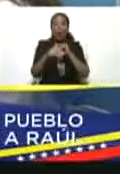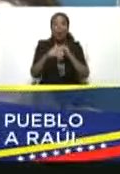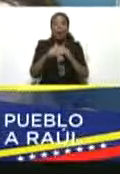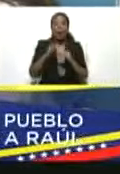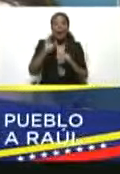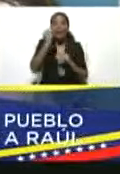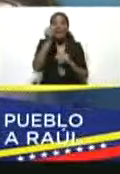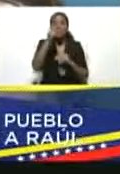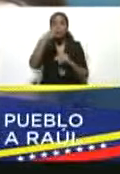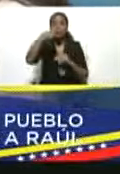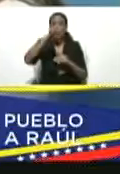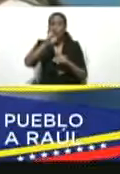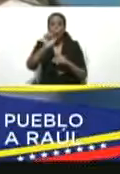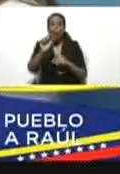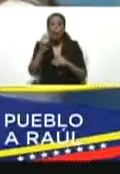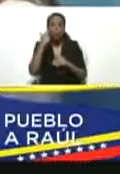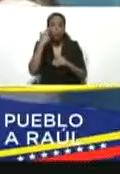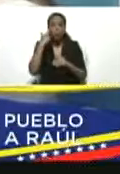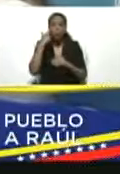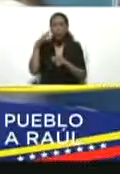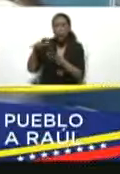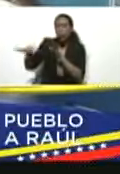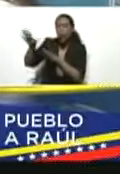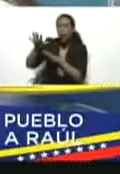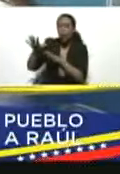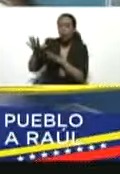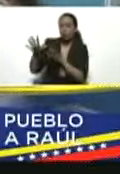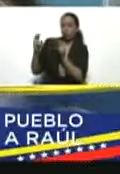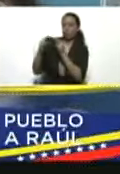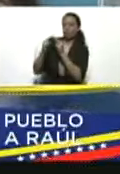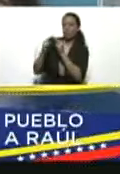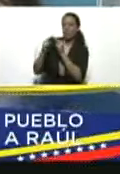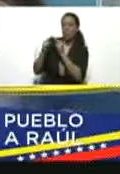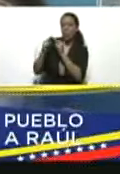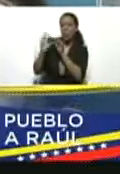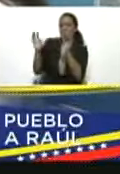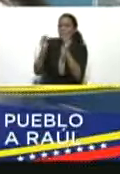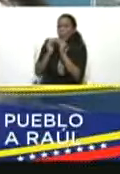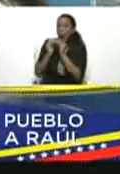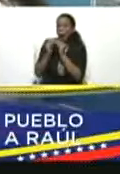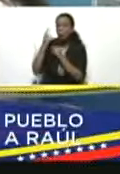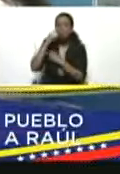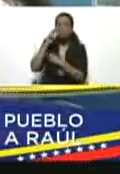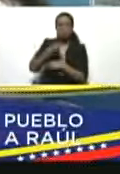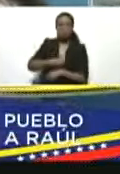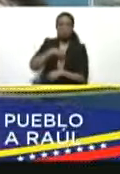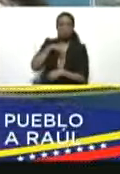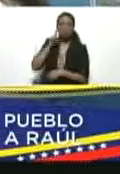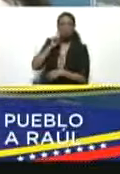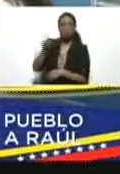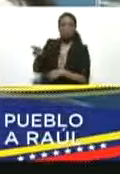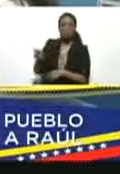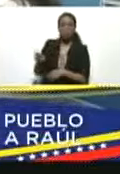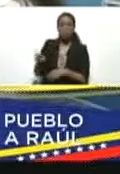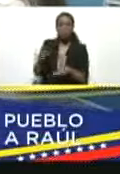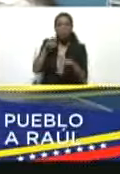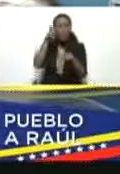escuque cuando nos paramos que había una gente de escuque Ni me di cuenta Mira